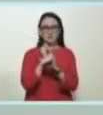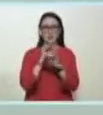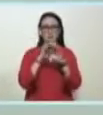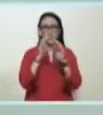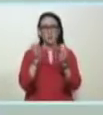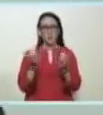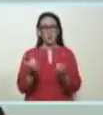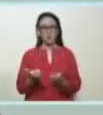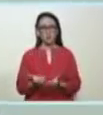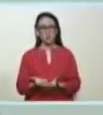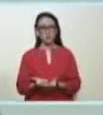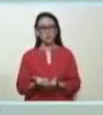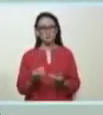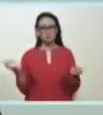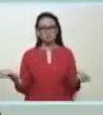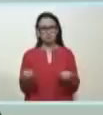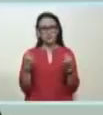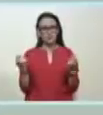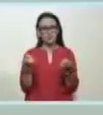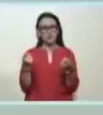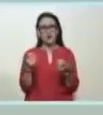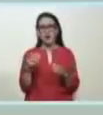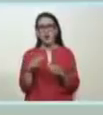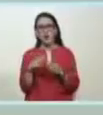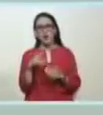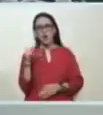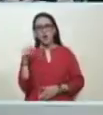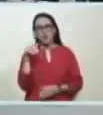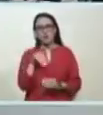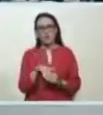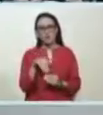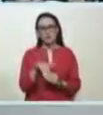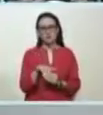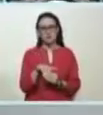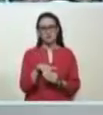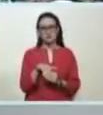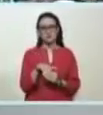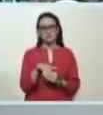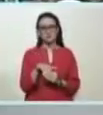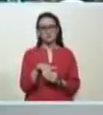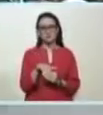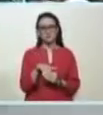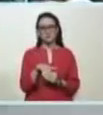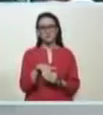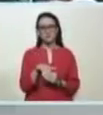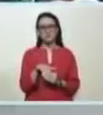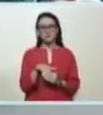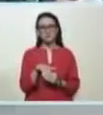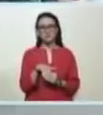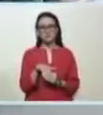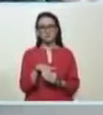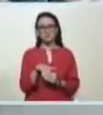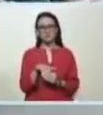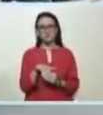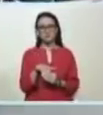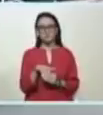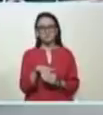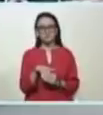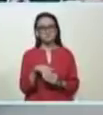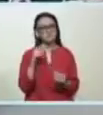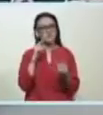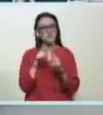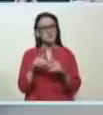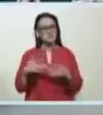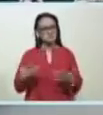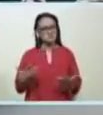mundo entero para promover la abstención y el linchamiento de candidaturas, todo con el